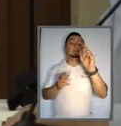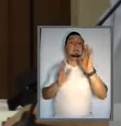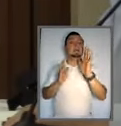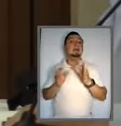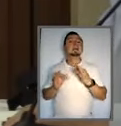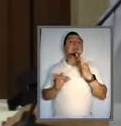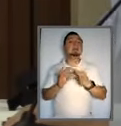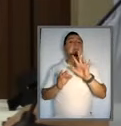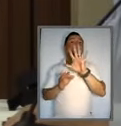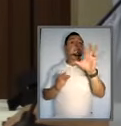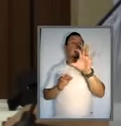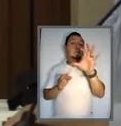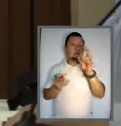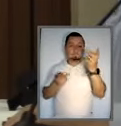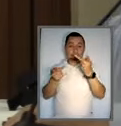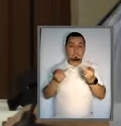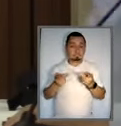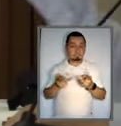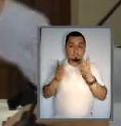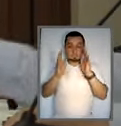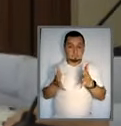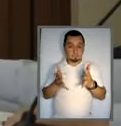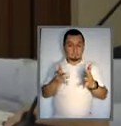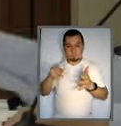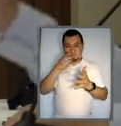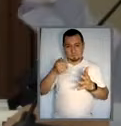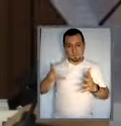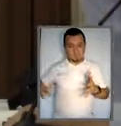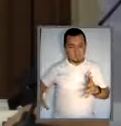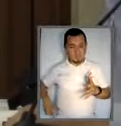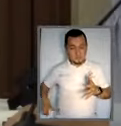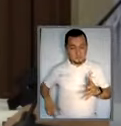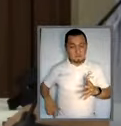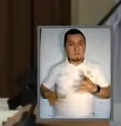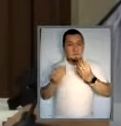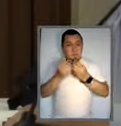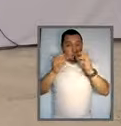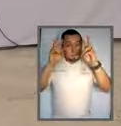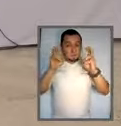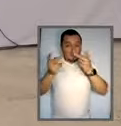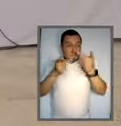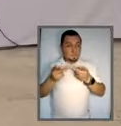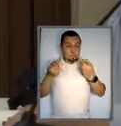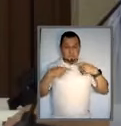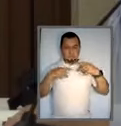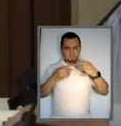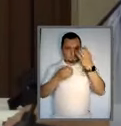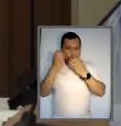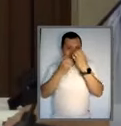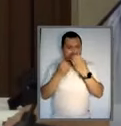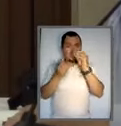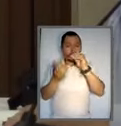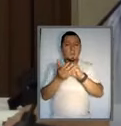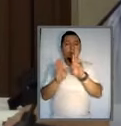casi llegamos a los 500. Como decía el gobernador, con el tema de los insumos, como no es solo